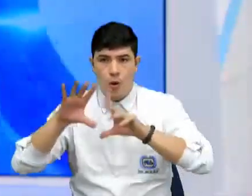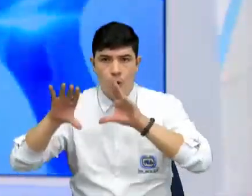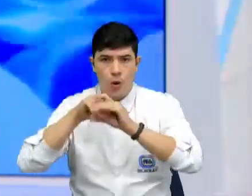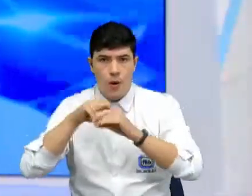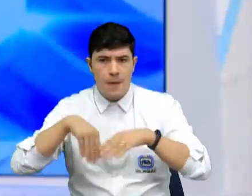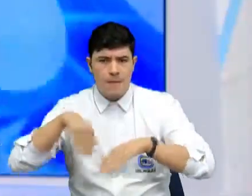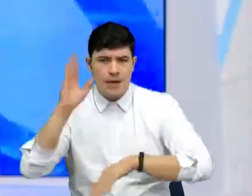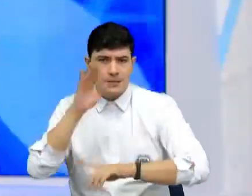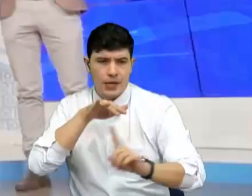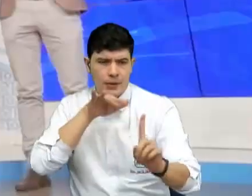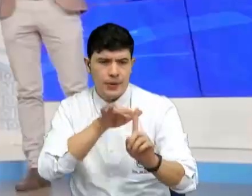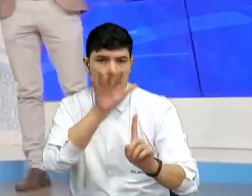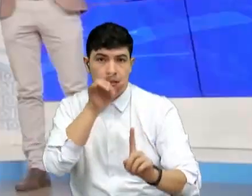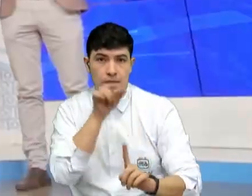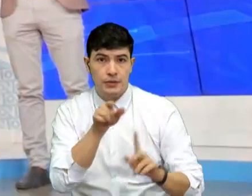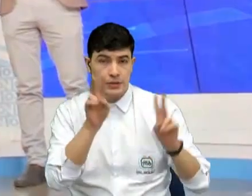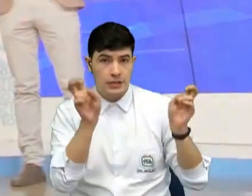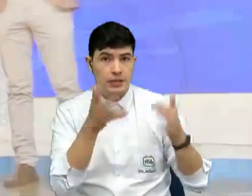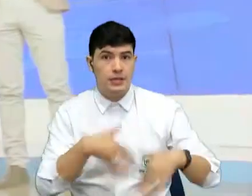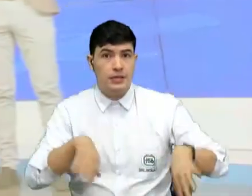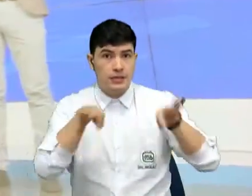más influyente.